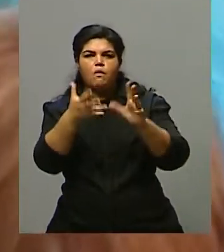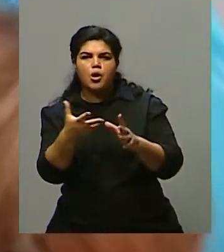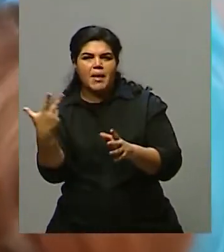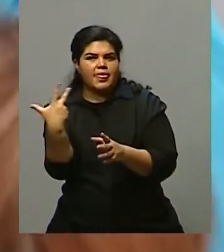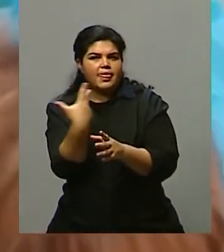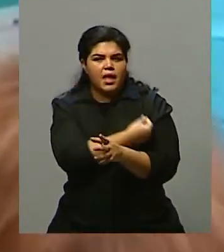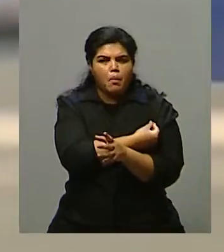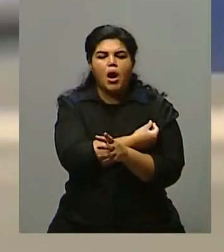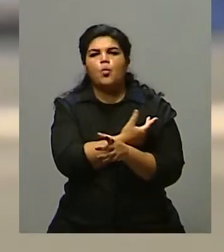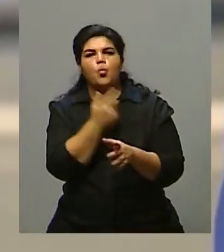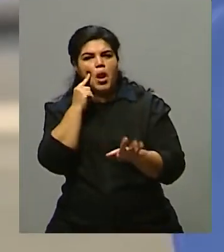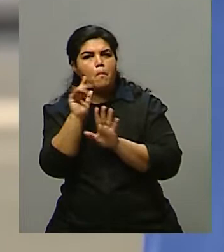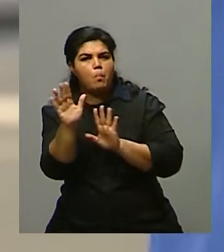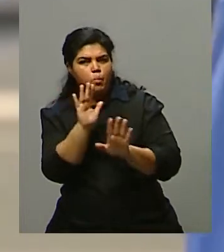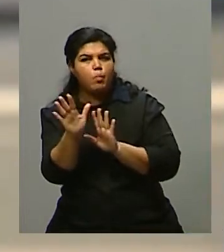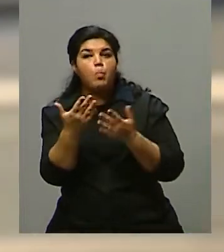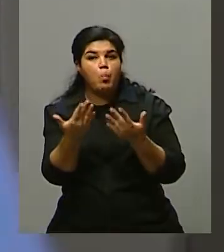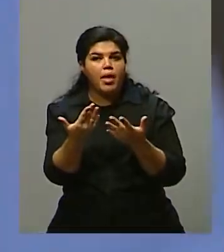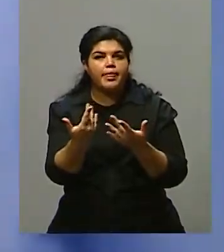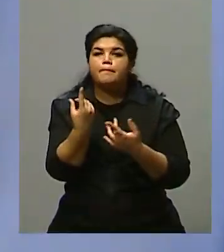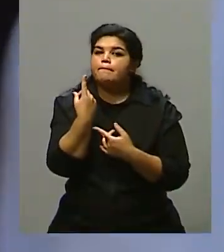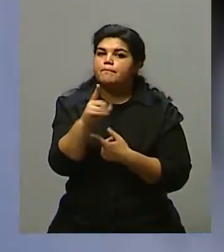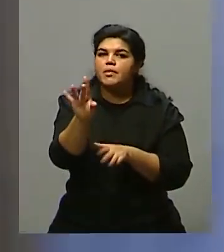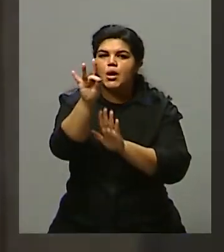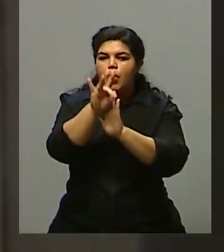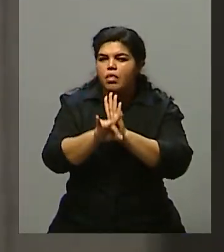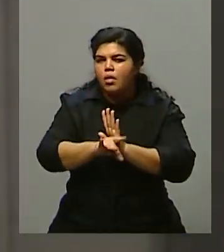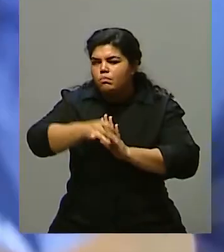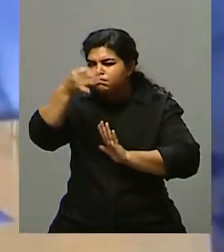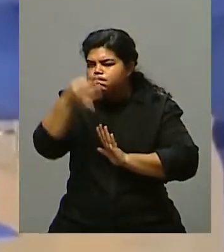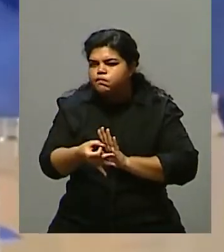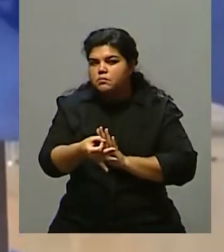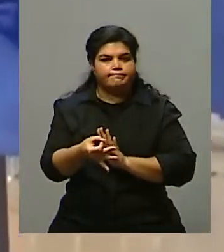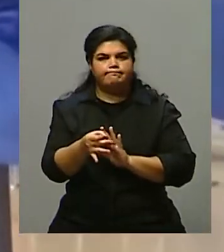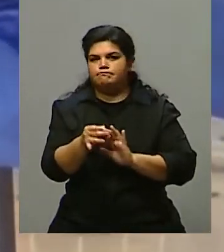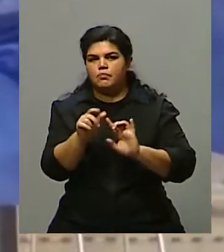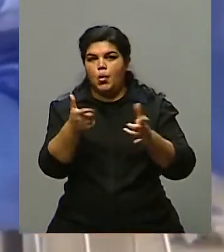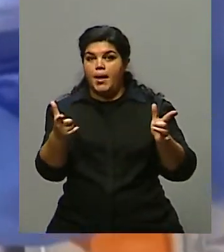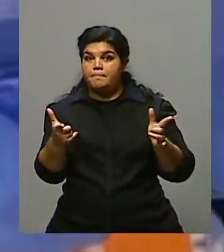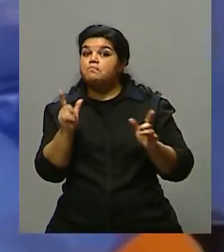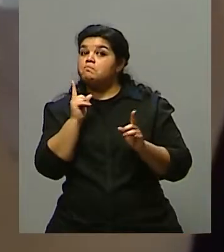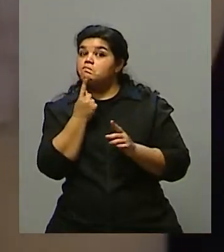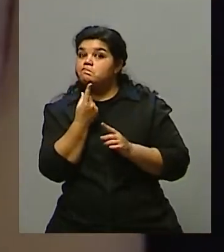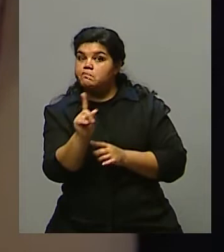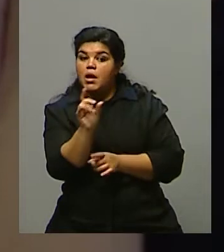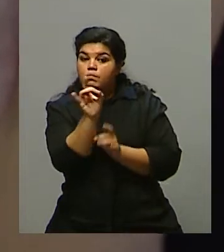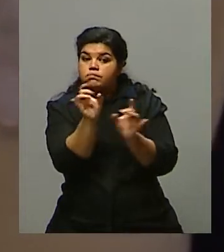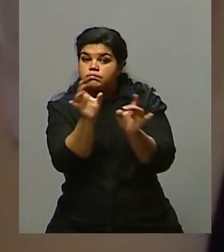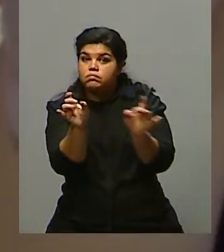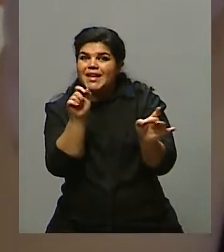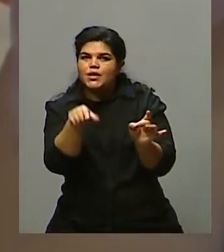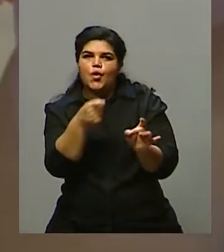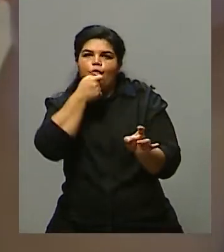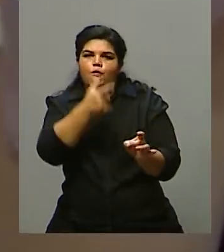vacuna. Hay algunos datos, pero todavía no son certeros. Sí se sabe que es más transmisible y por eso este comportamiento que tiene,